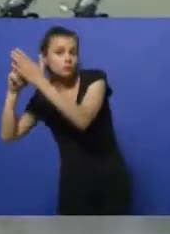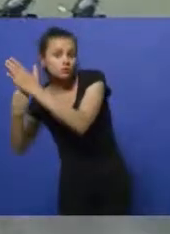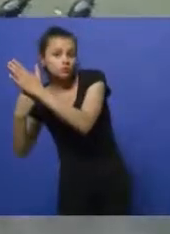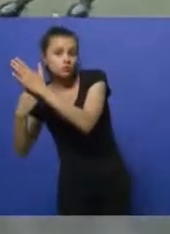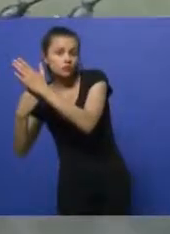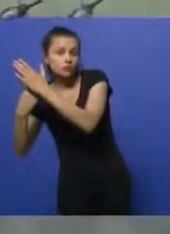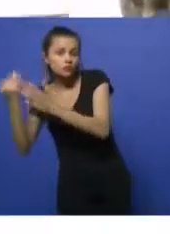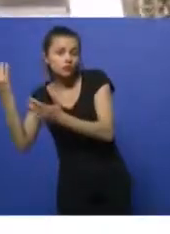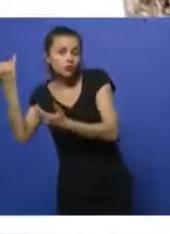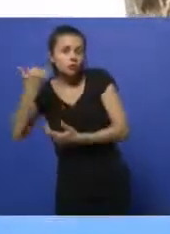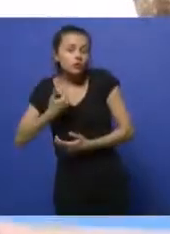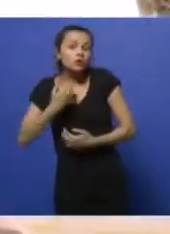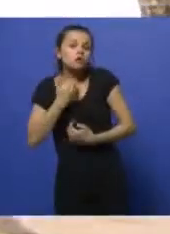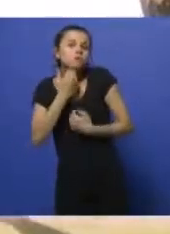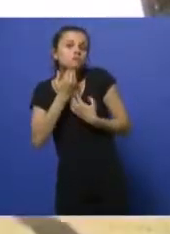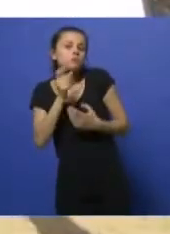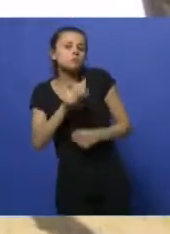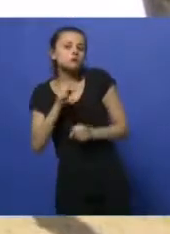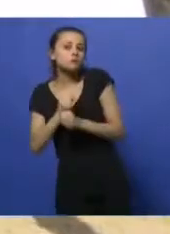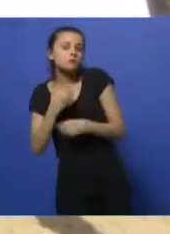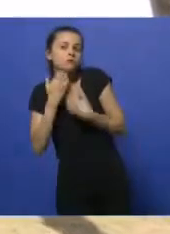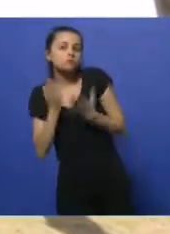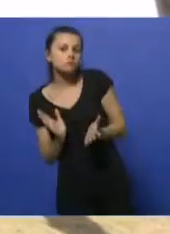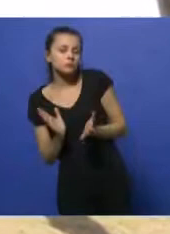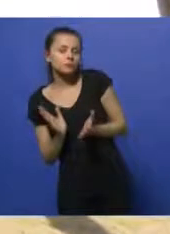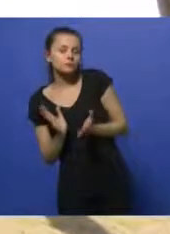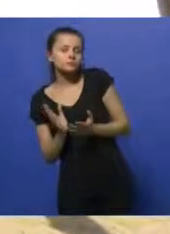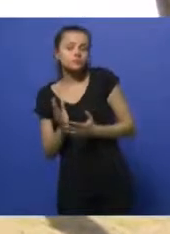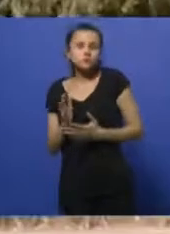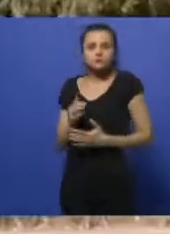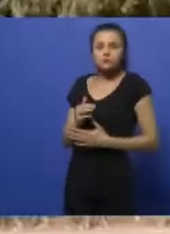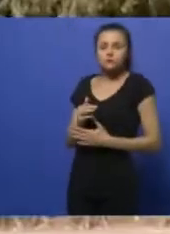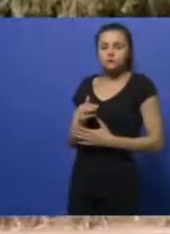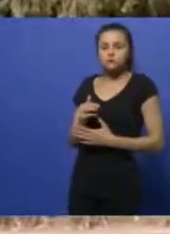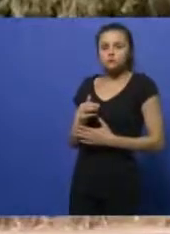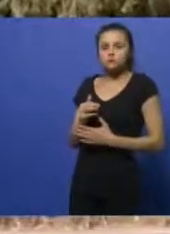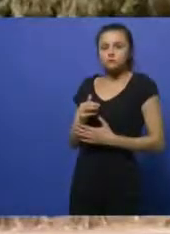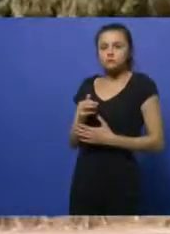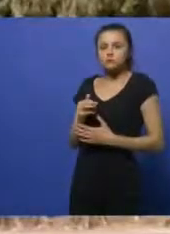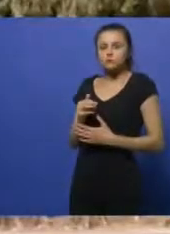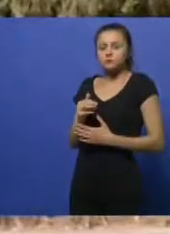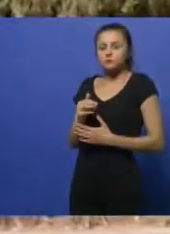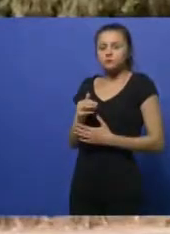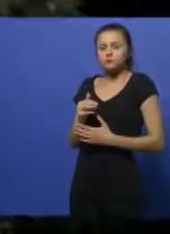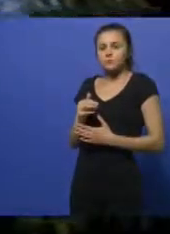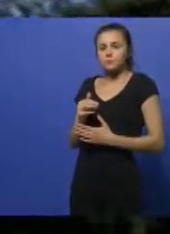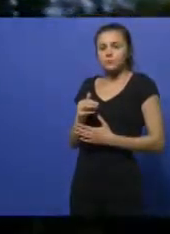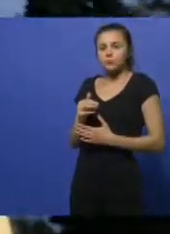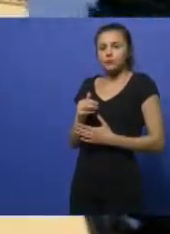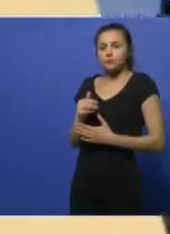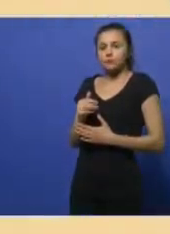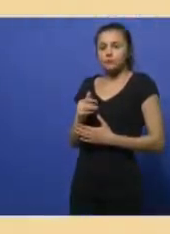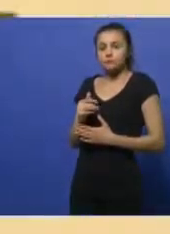Aires no sabemos qué va a pasar. Sí, la verdad yo digamos, como